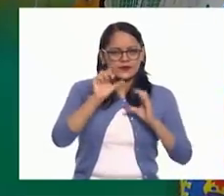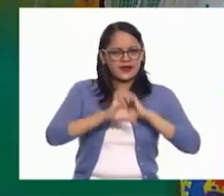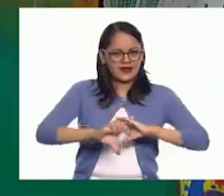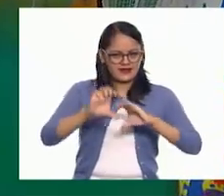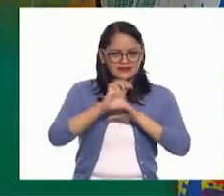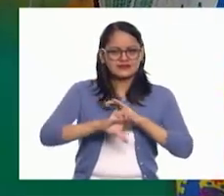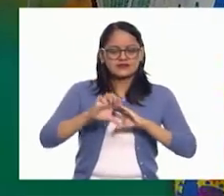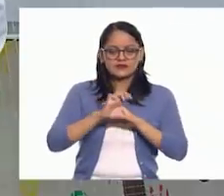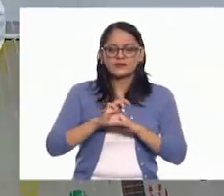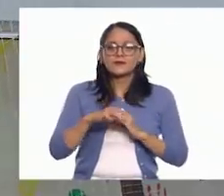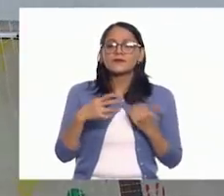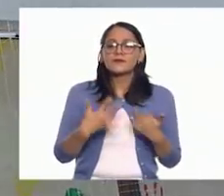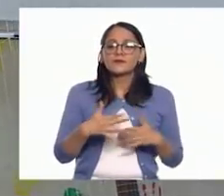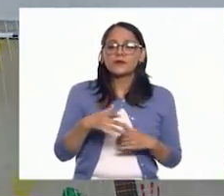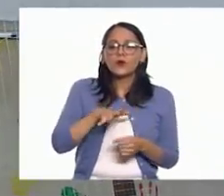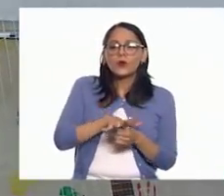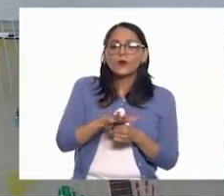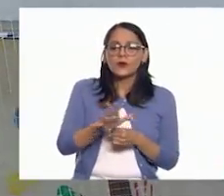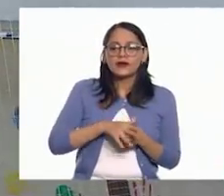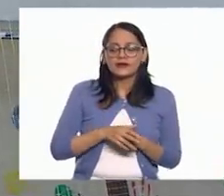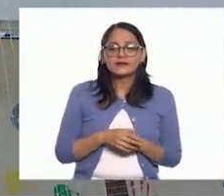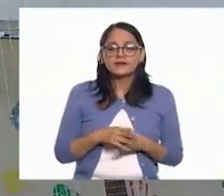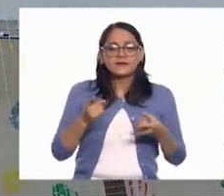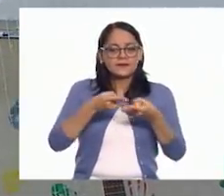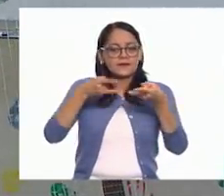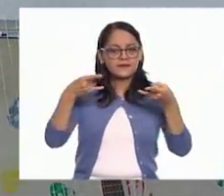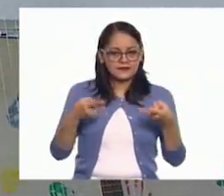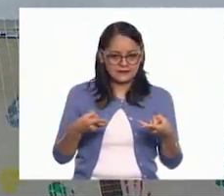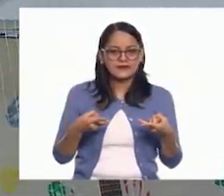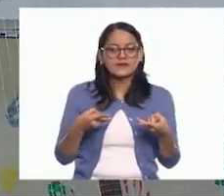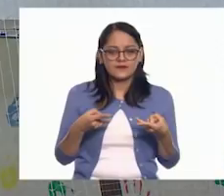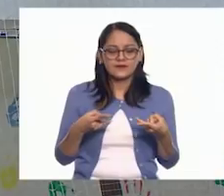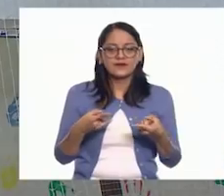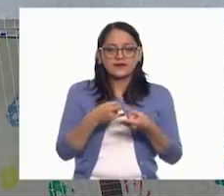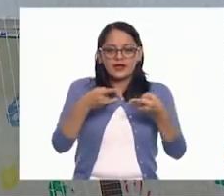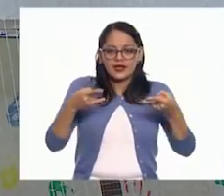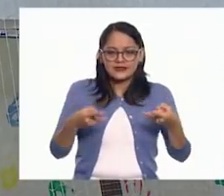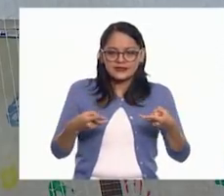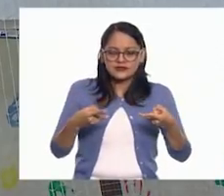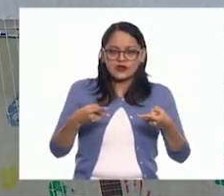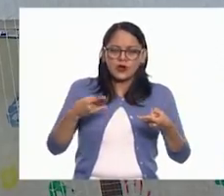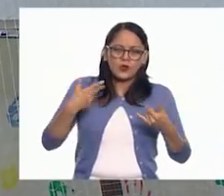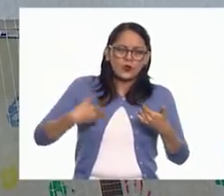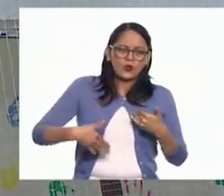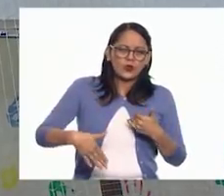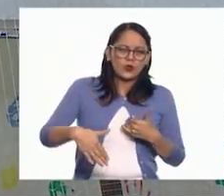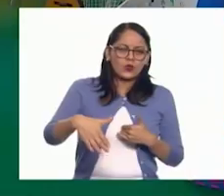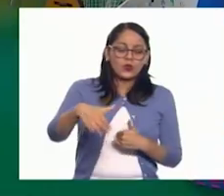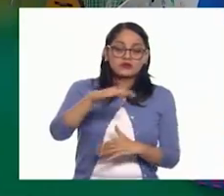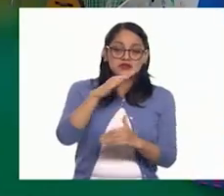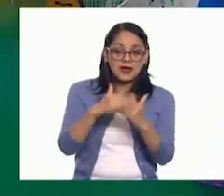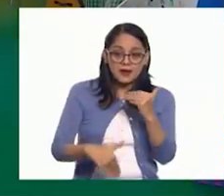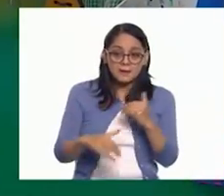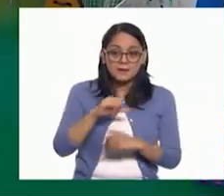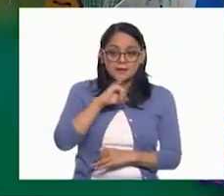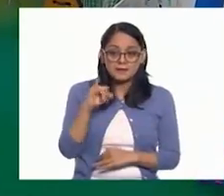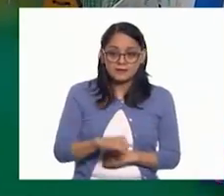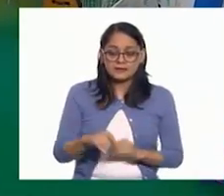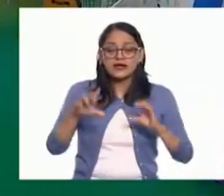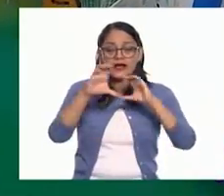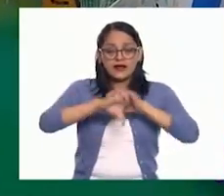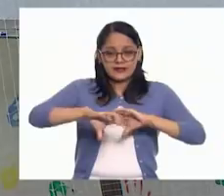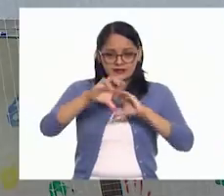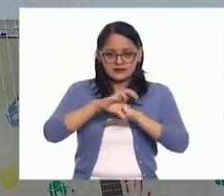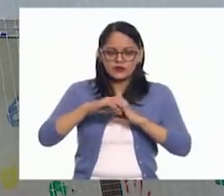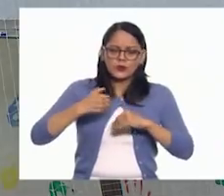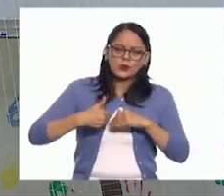canciones que son los cuentos que son de nunca acabar. Cantos y cuentos de